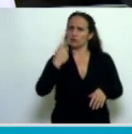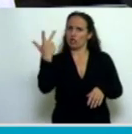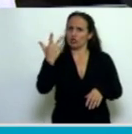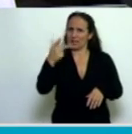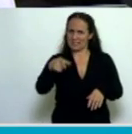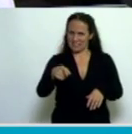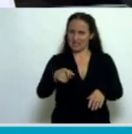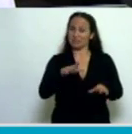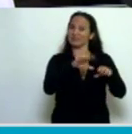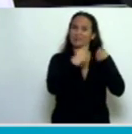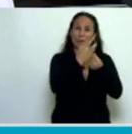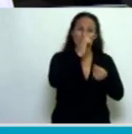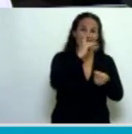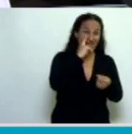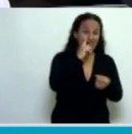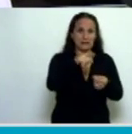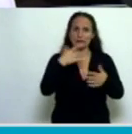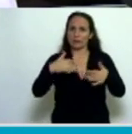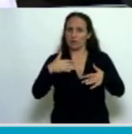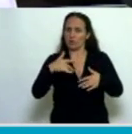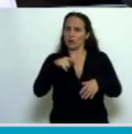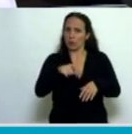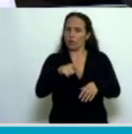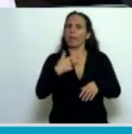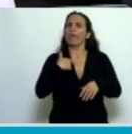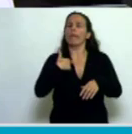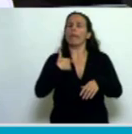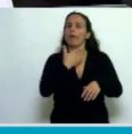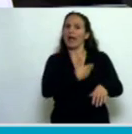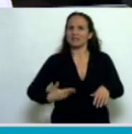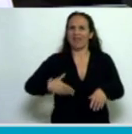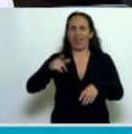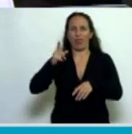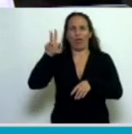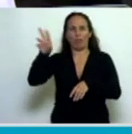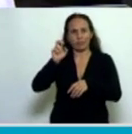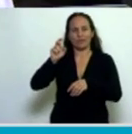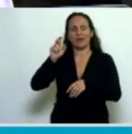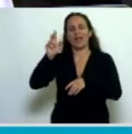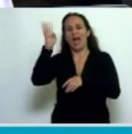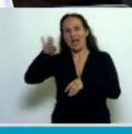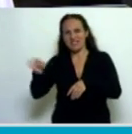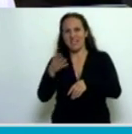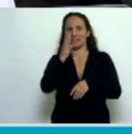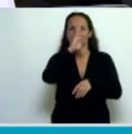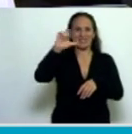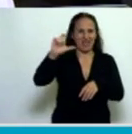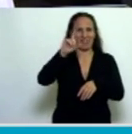del PBI si se excluyen los fondos que recibe el Estado del ANSES y del Banco Central. Y el